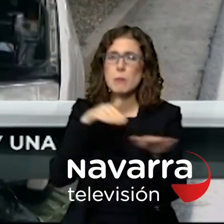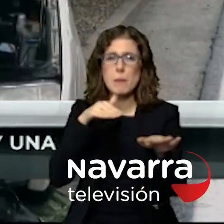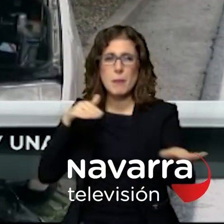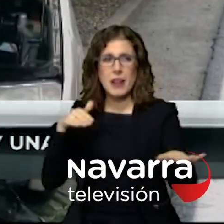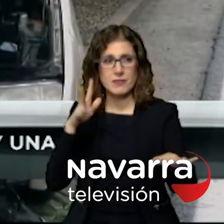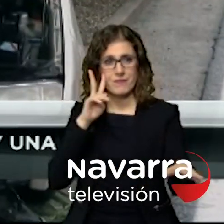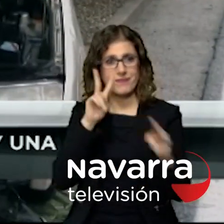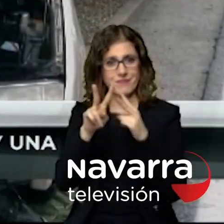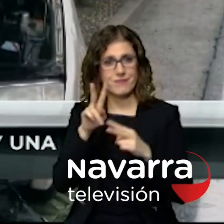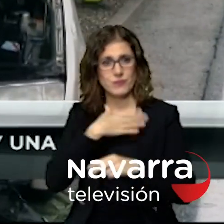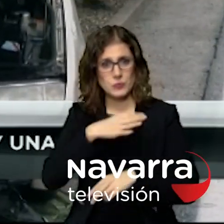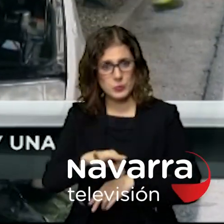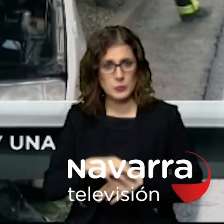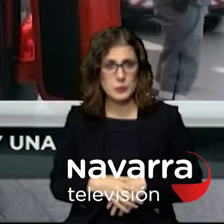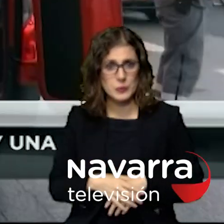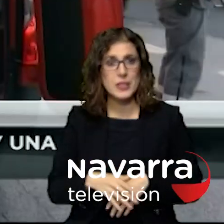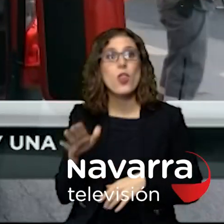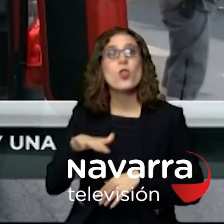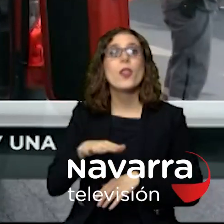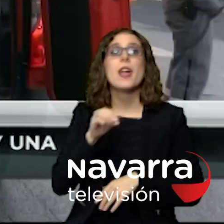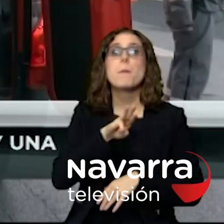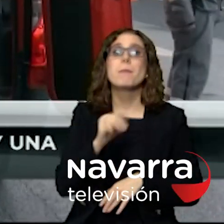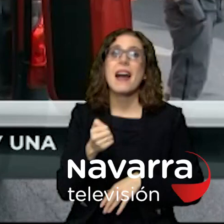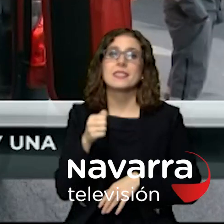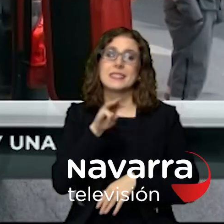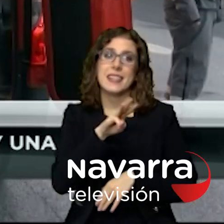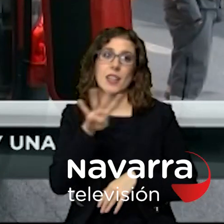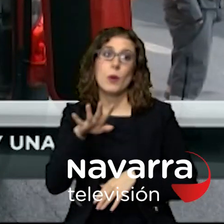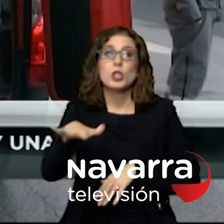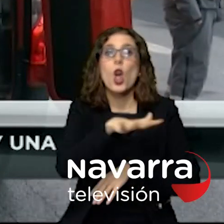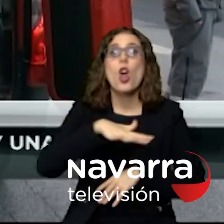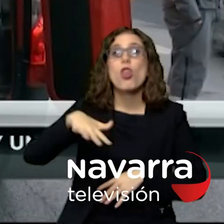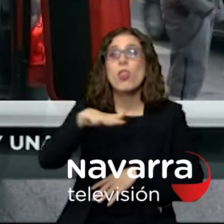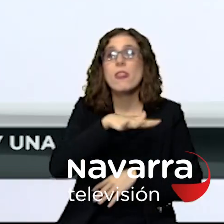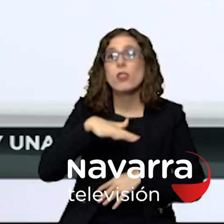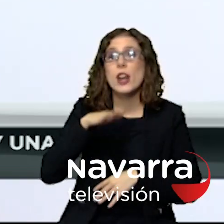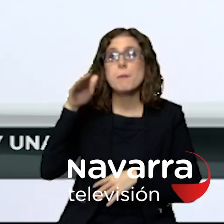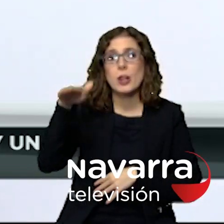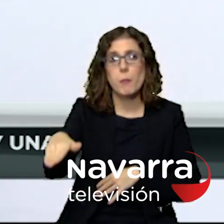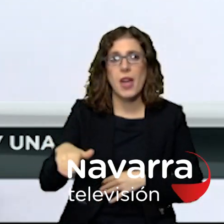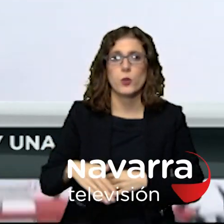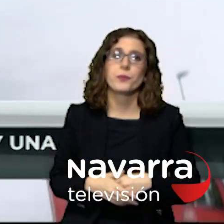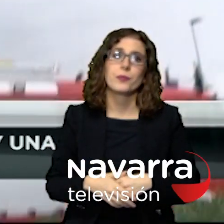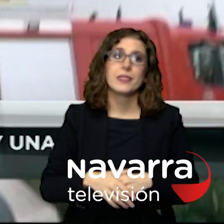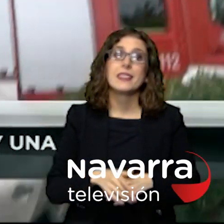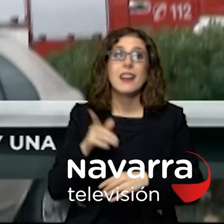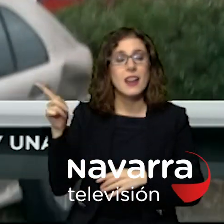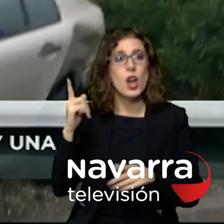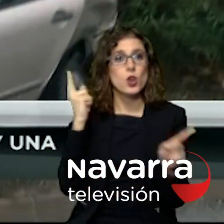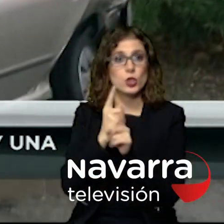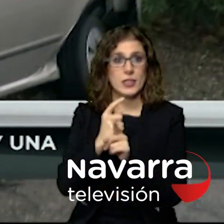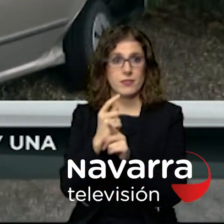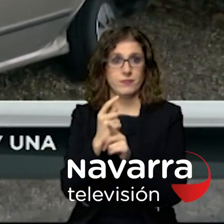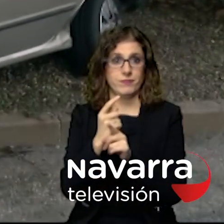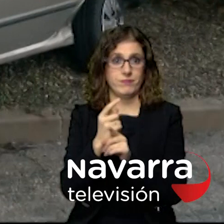que se ha producido en la PA34 a la altura de Berrio Plano. Uno de los coches ha impactado contra un poste de iluminación